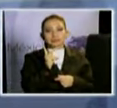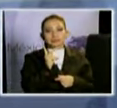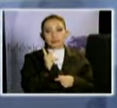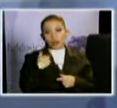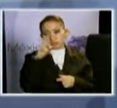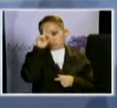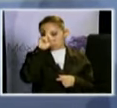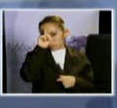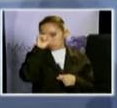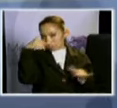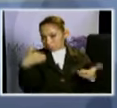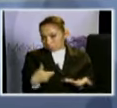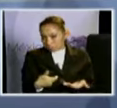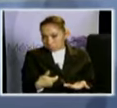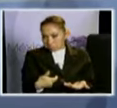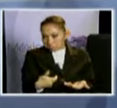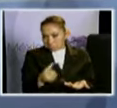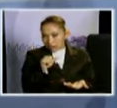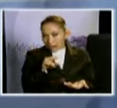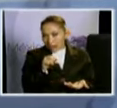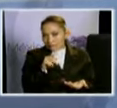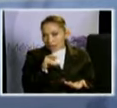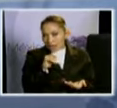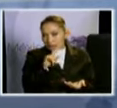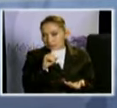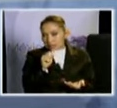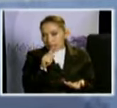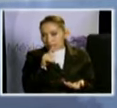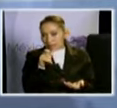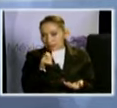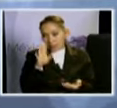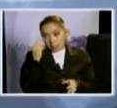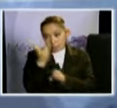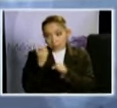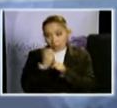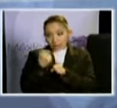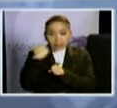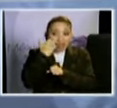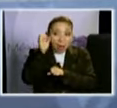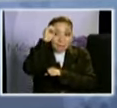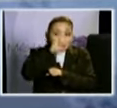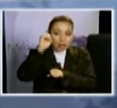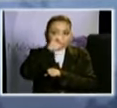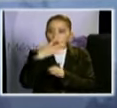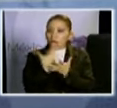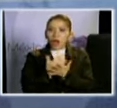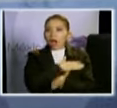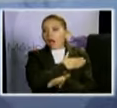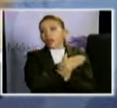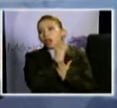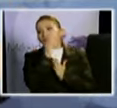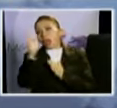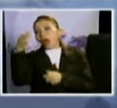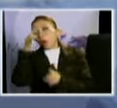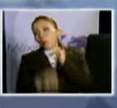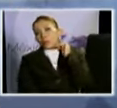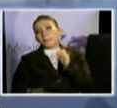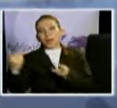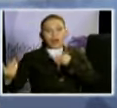una sugerencia, por supuesto, de Ana María Salazar, e incluso les vamos a invitar a que si tienen comentarios no esperen al turno que habrá